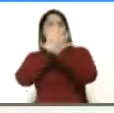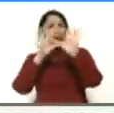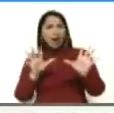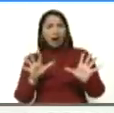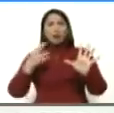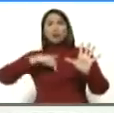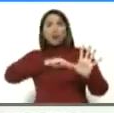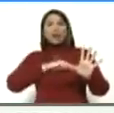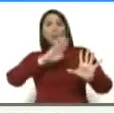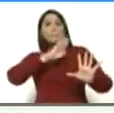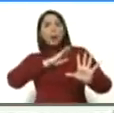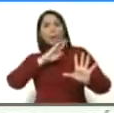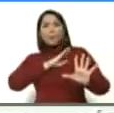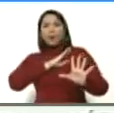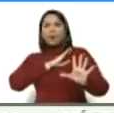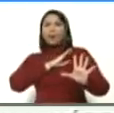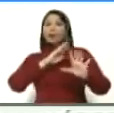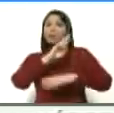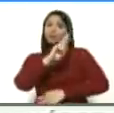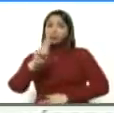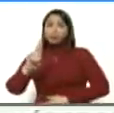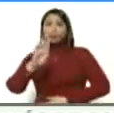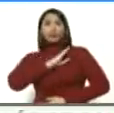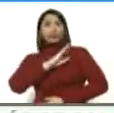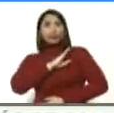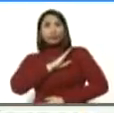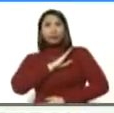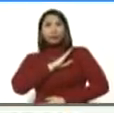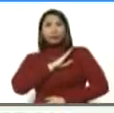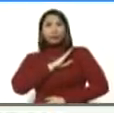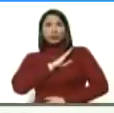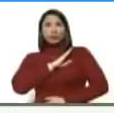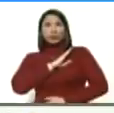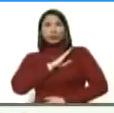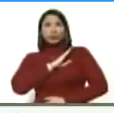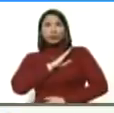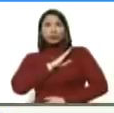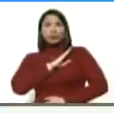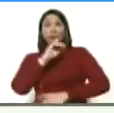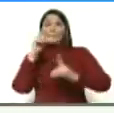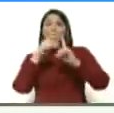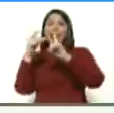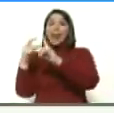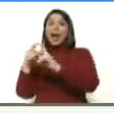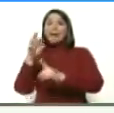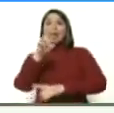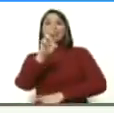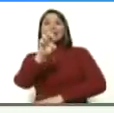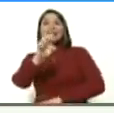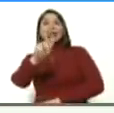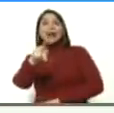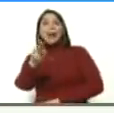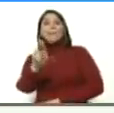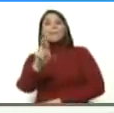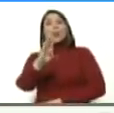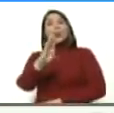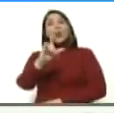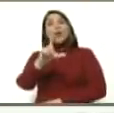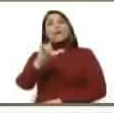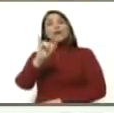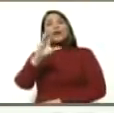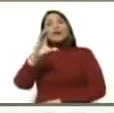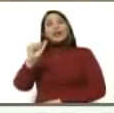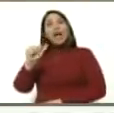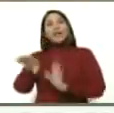que nuestro patrimonio, el de la República, la palabra República viene del derecho